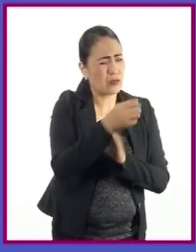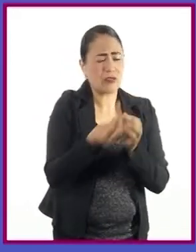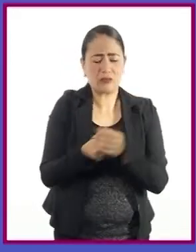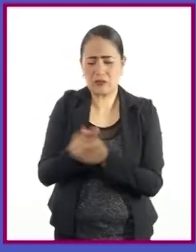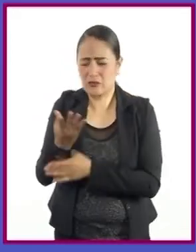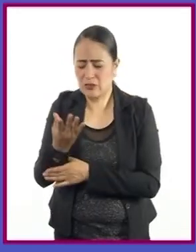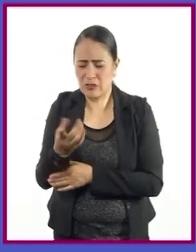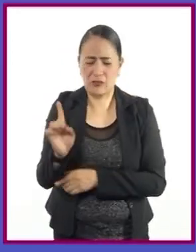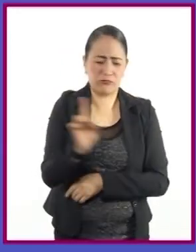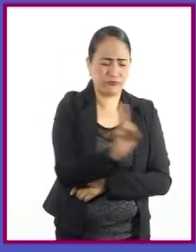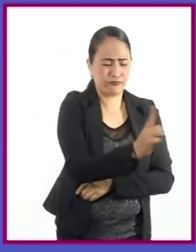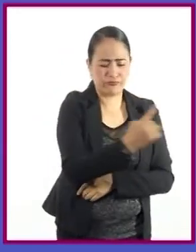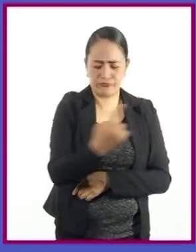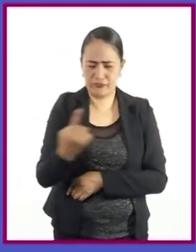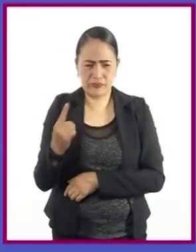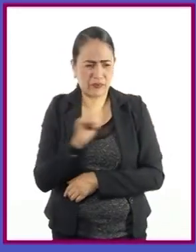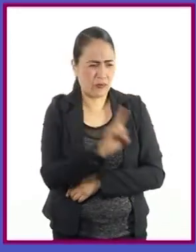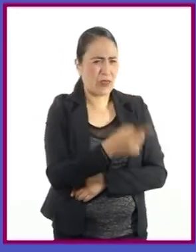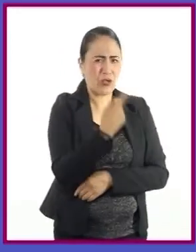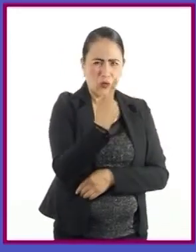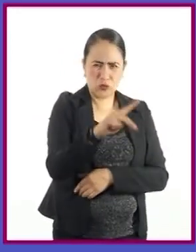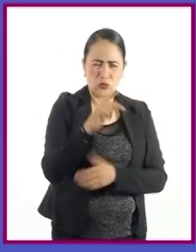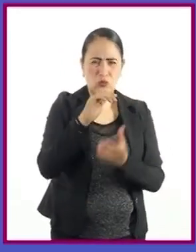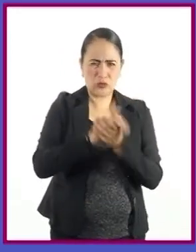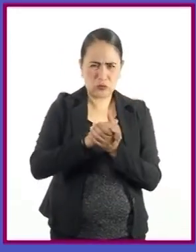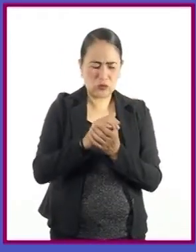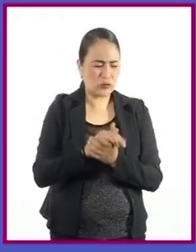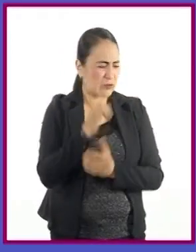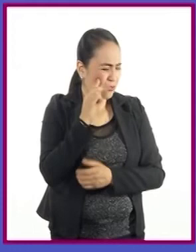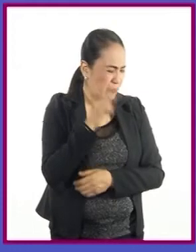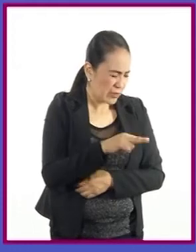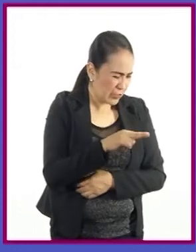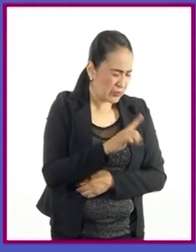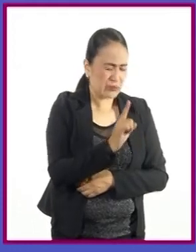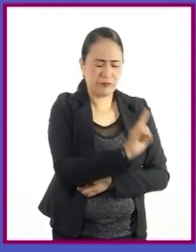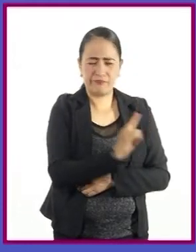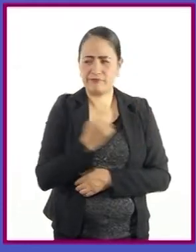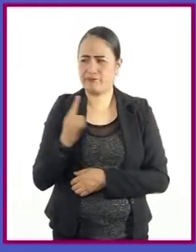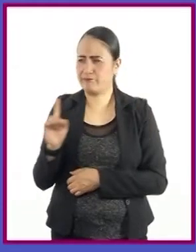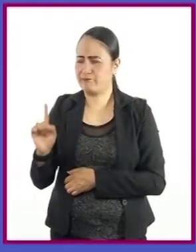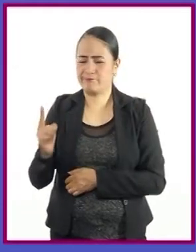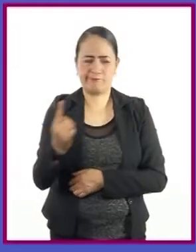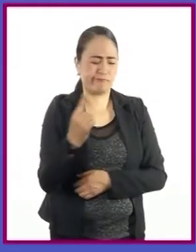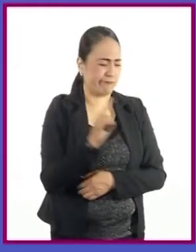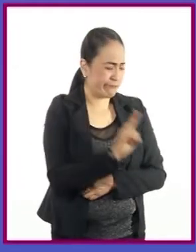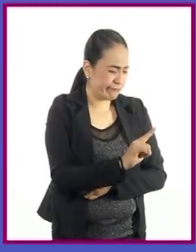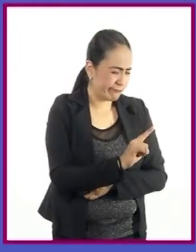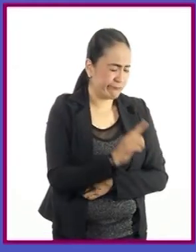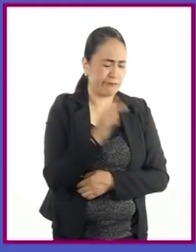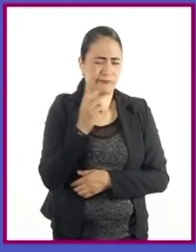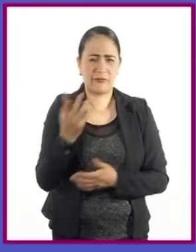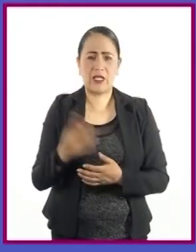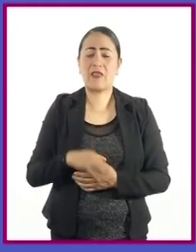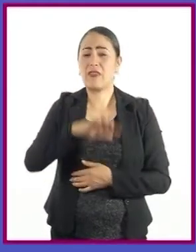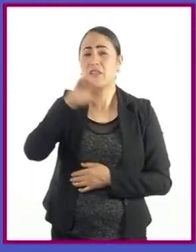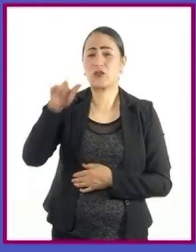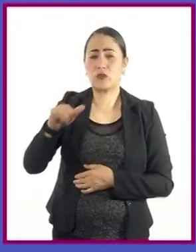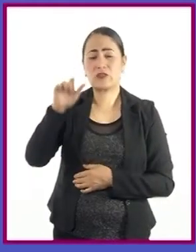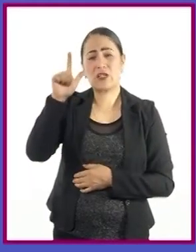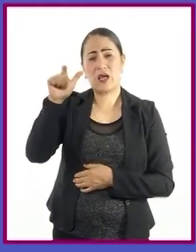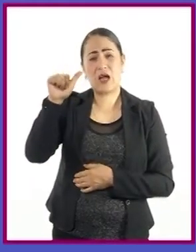largo de la cama, mirando a su mujer cada vez que caminaba en su dirección. Pronto Alicia comenzó a